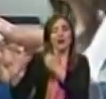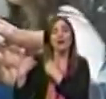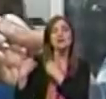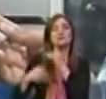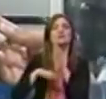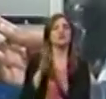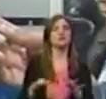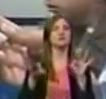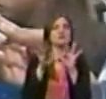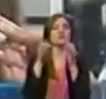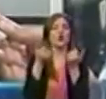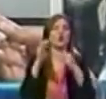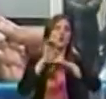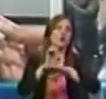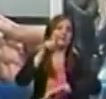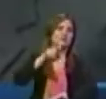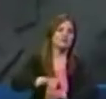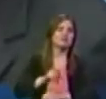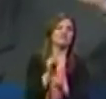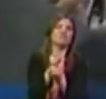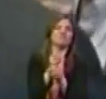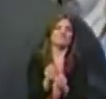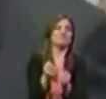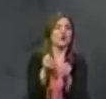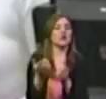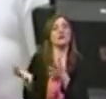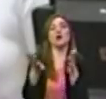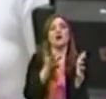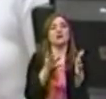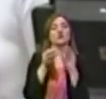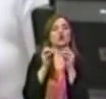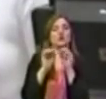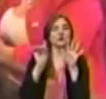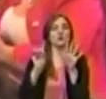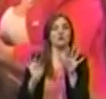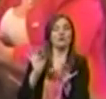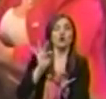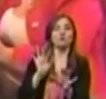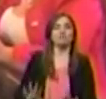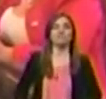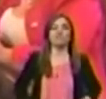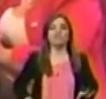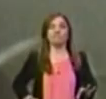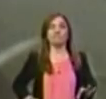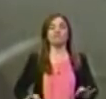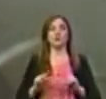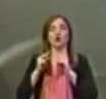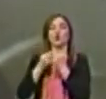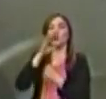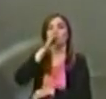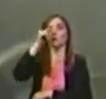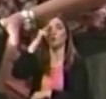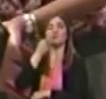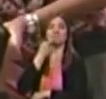nuestro movimiento. Y hoy día el Ecuador necesita institucionalidad. El Partido Social Cristiano se abstendría de votar, mientras la facción correísta de Alianza